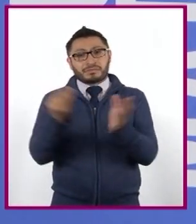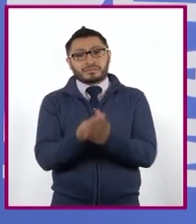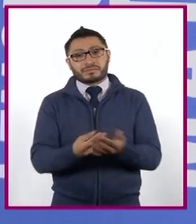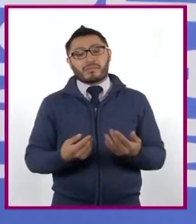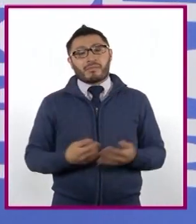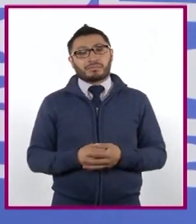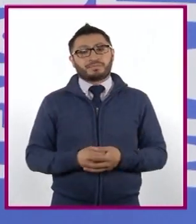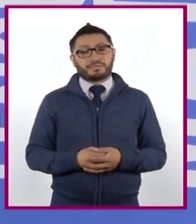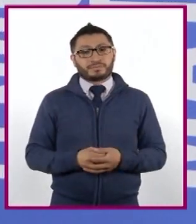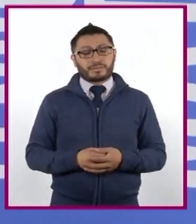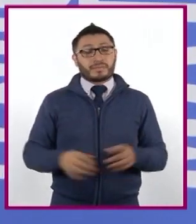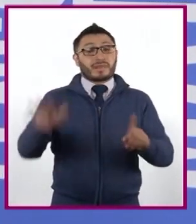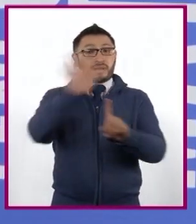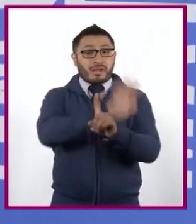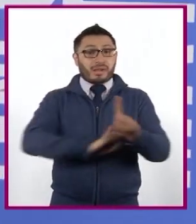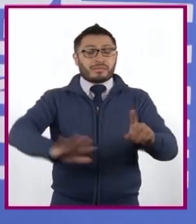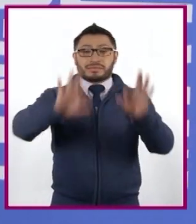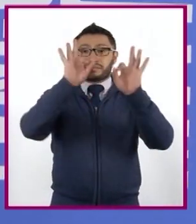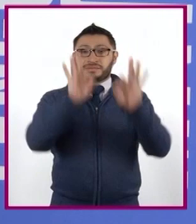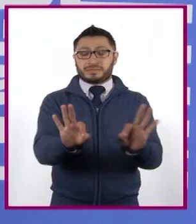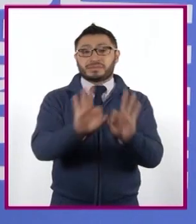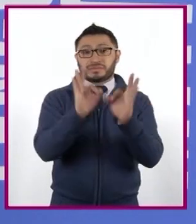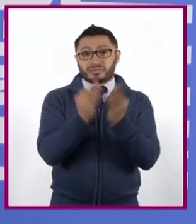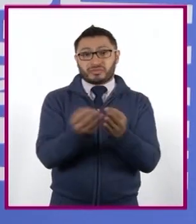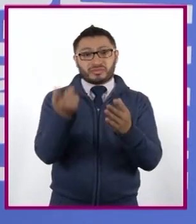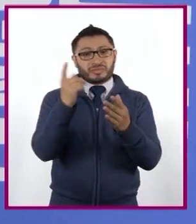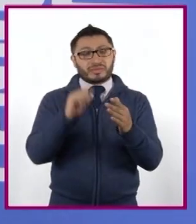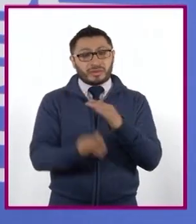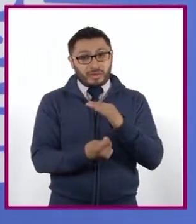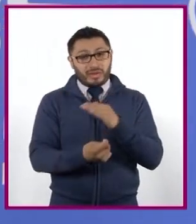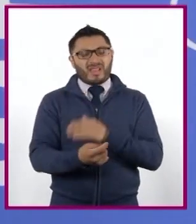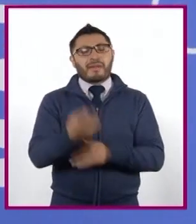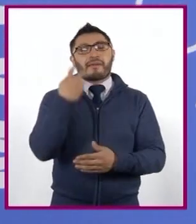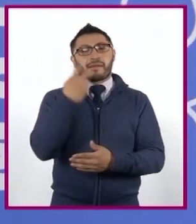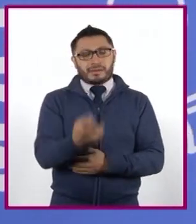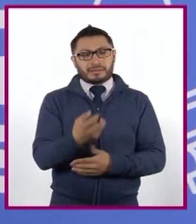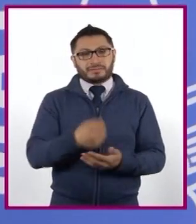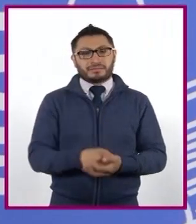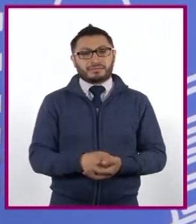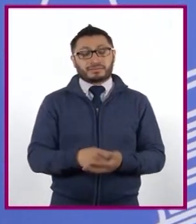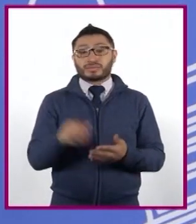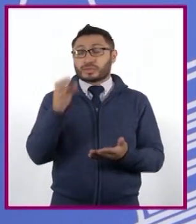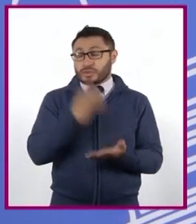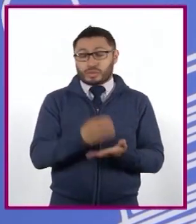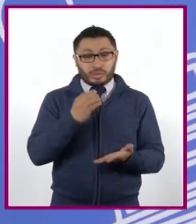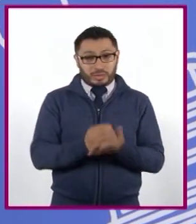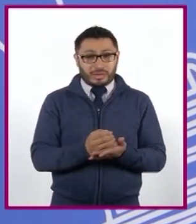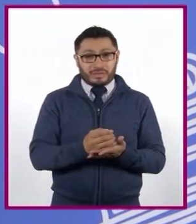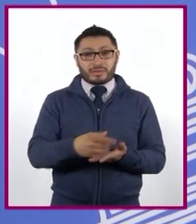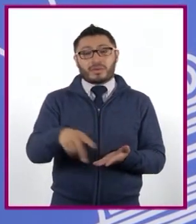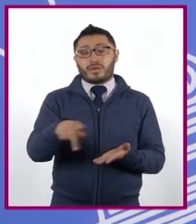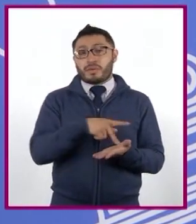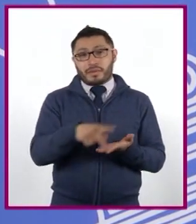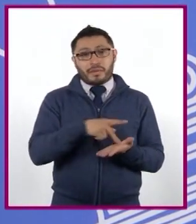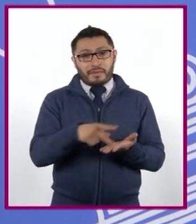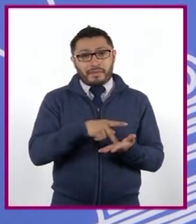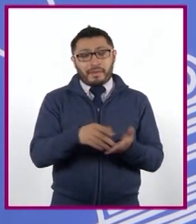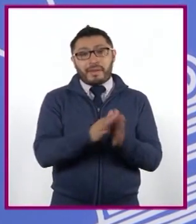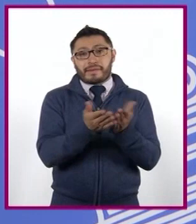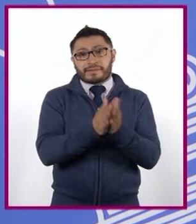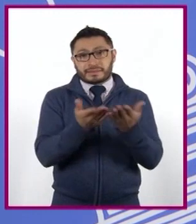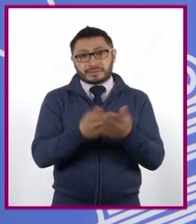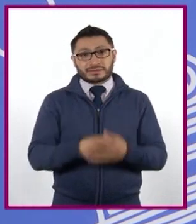con buenas estrategias son los siguientes: cuaderno, bolígrafo, libro de